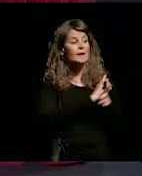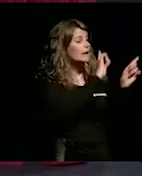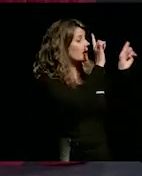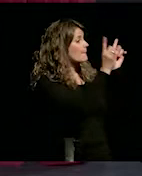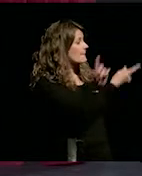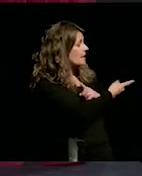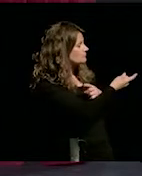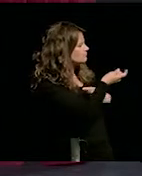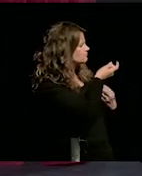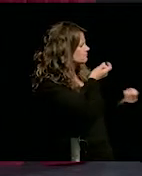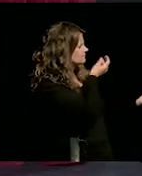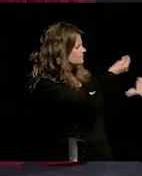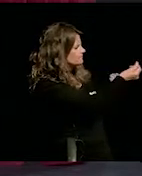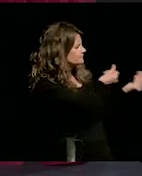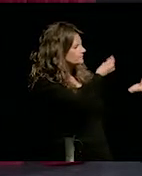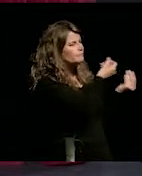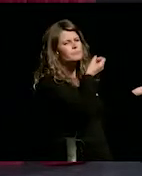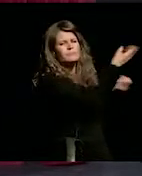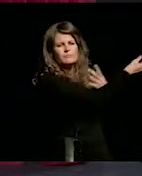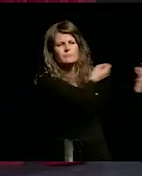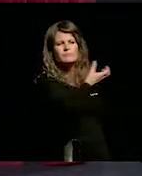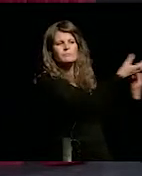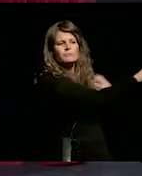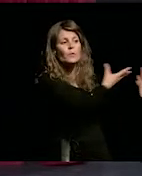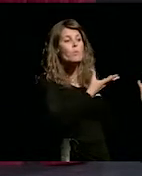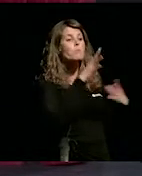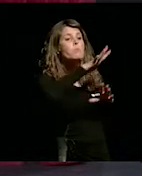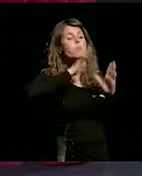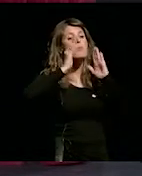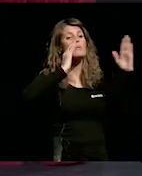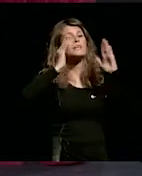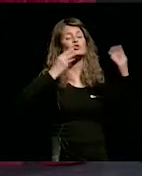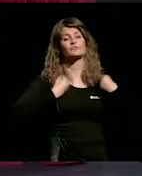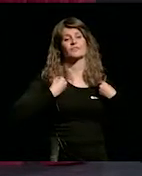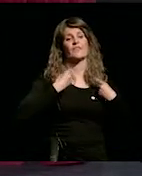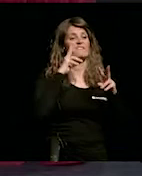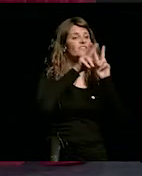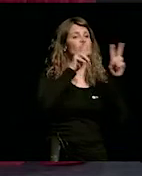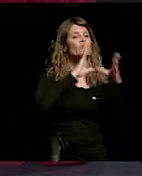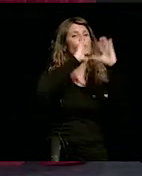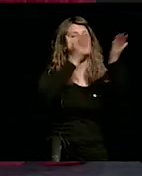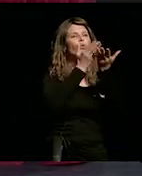cambiar, intercambiar impresiones sobre momentos en vuestra vida donde vuestra visión del mundo cambió.